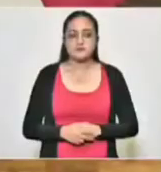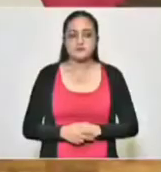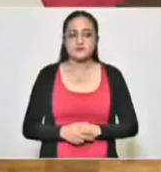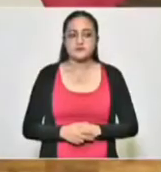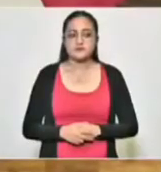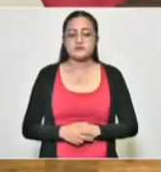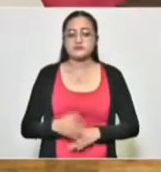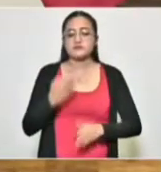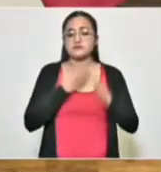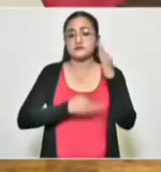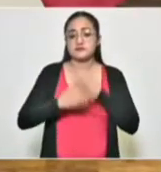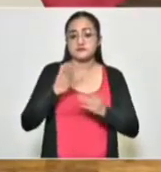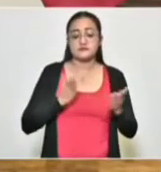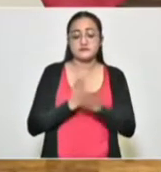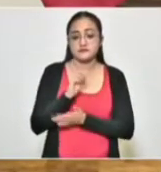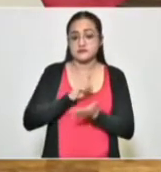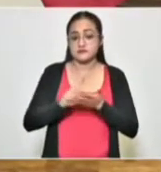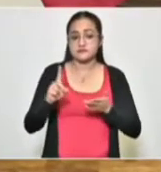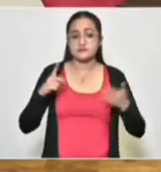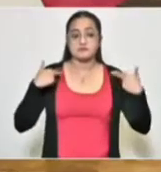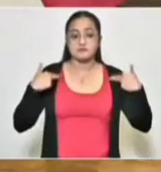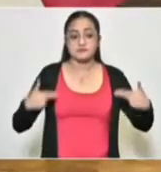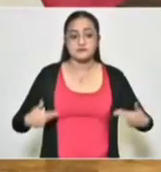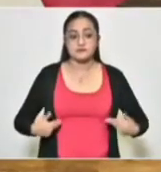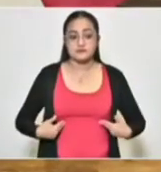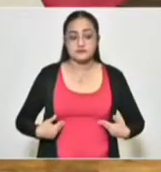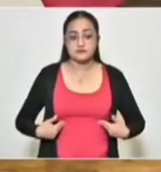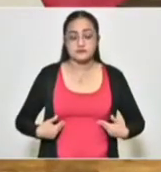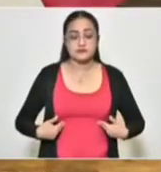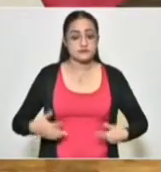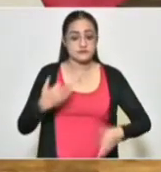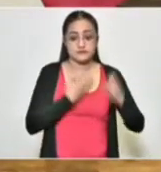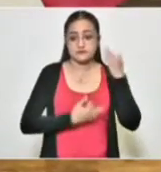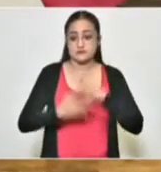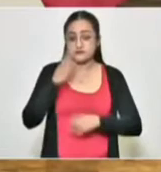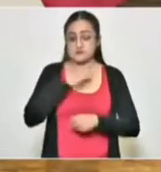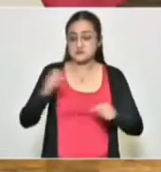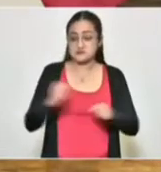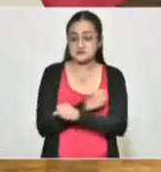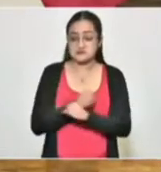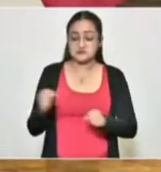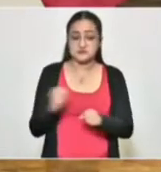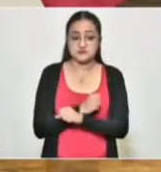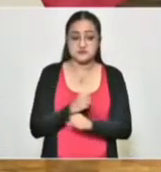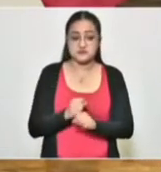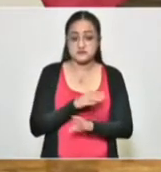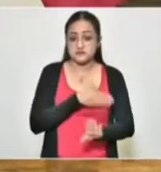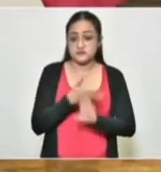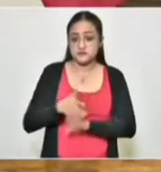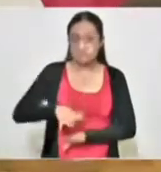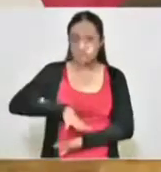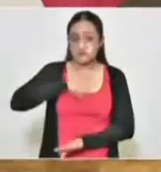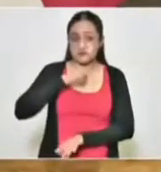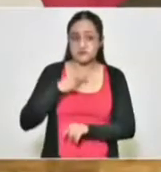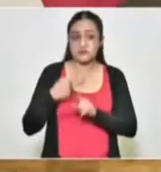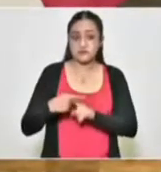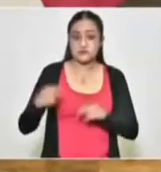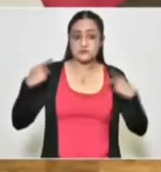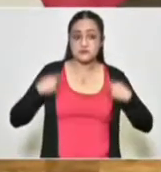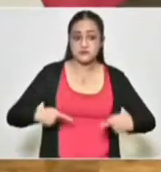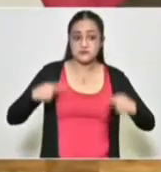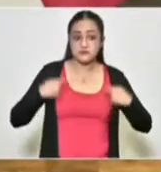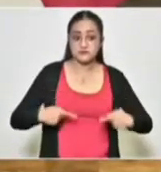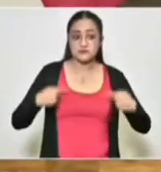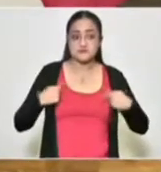toda violación a derechos humanos, toda forma de atropello a la dignidad de